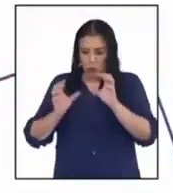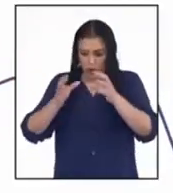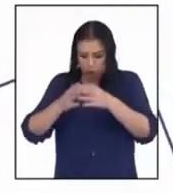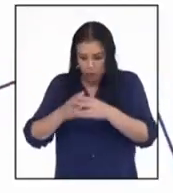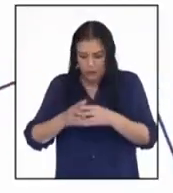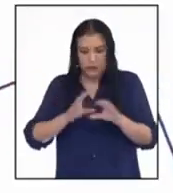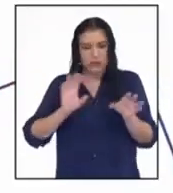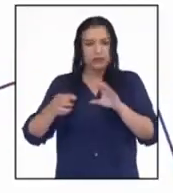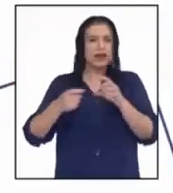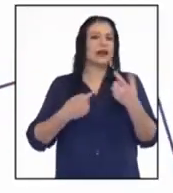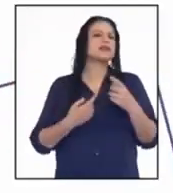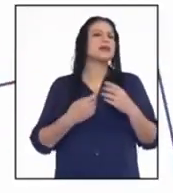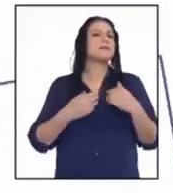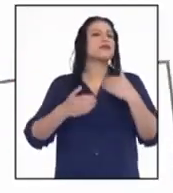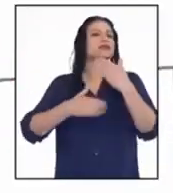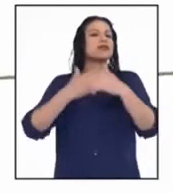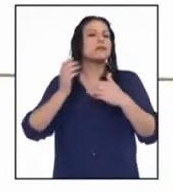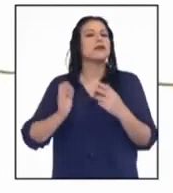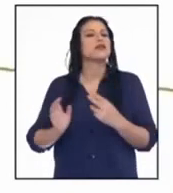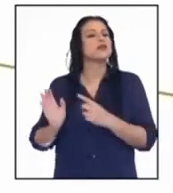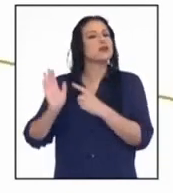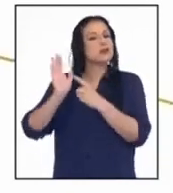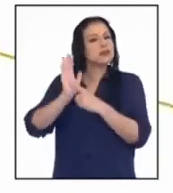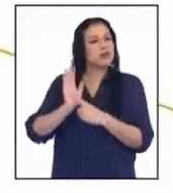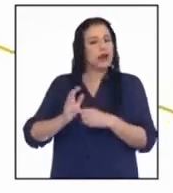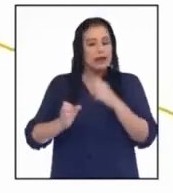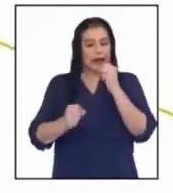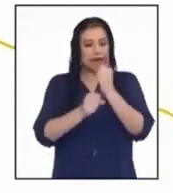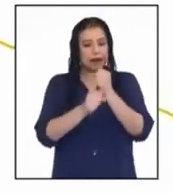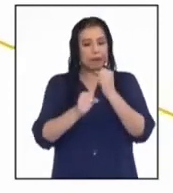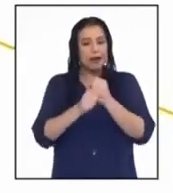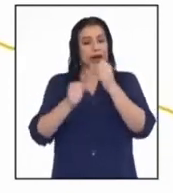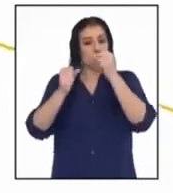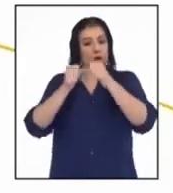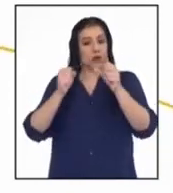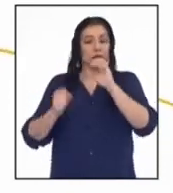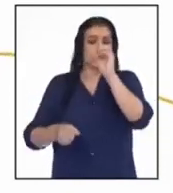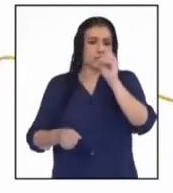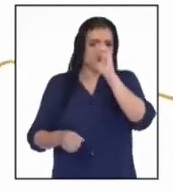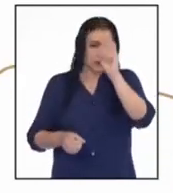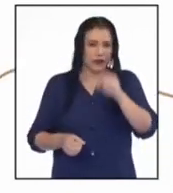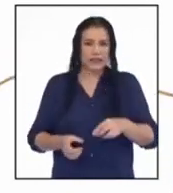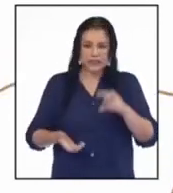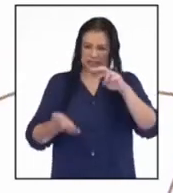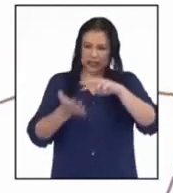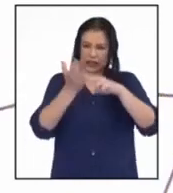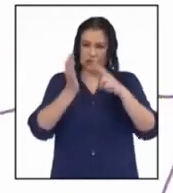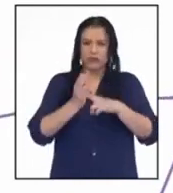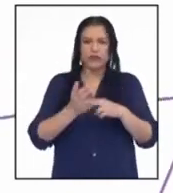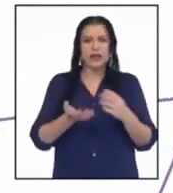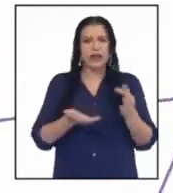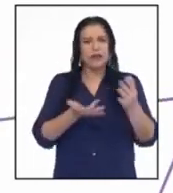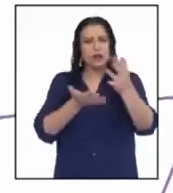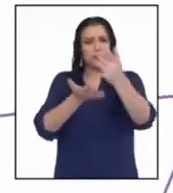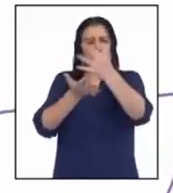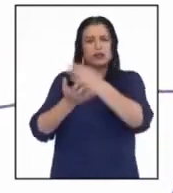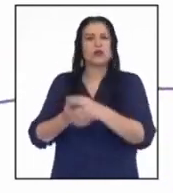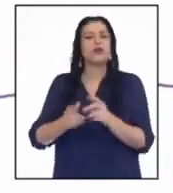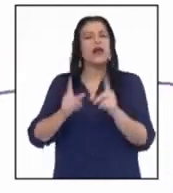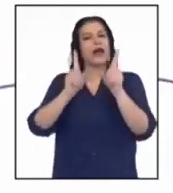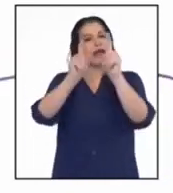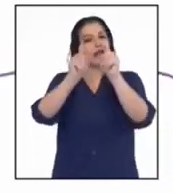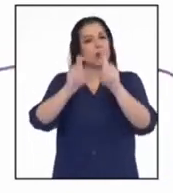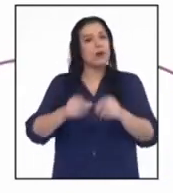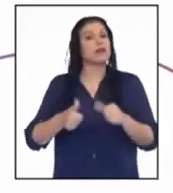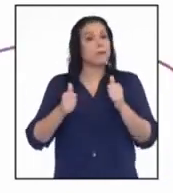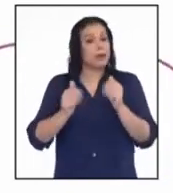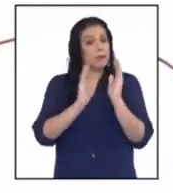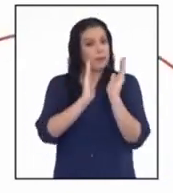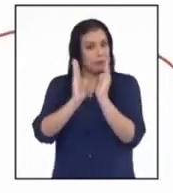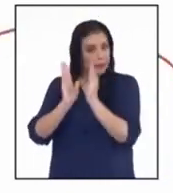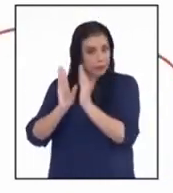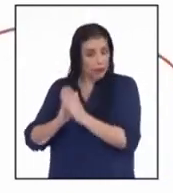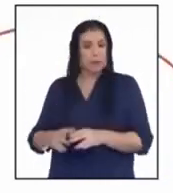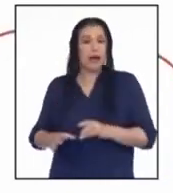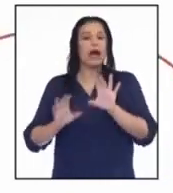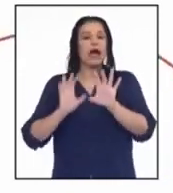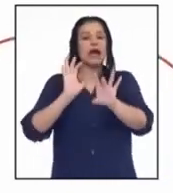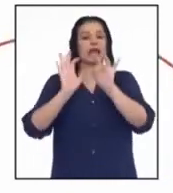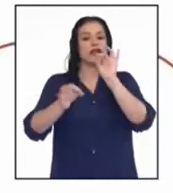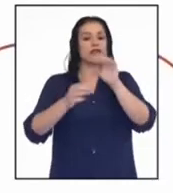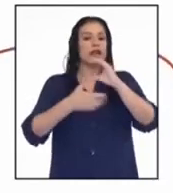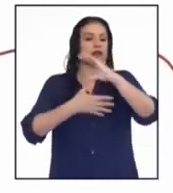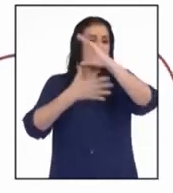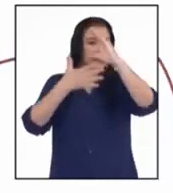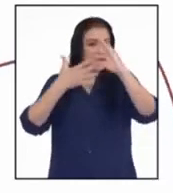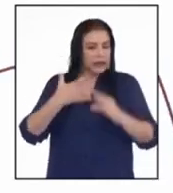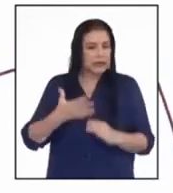se recurren a procedimientos de muestreo. Trabajar con datos estadísticos implica recolectar datos a través de una encuesta bien estructurada, identificando